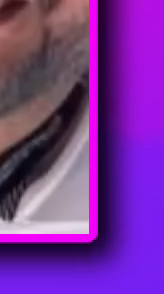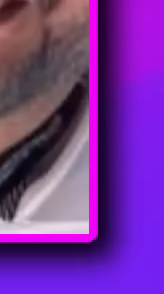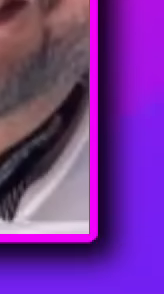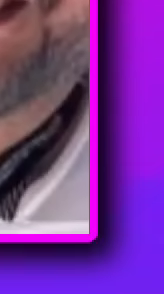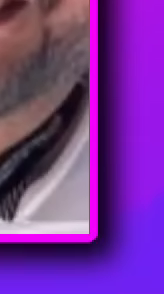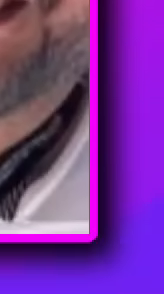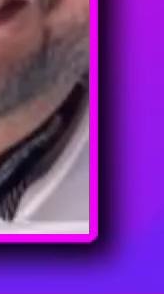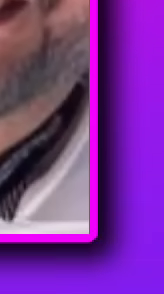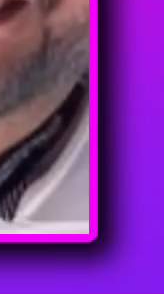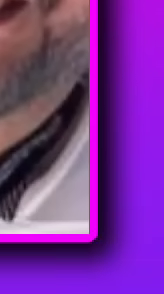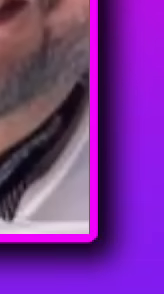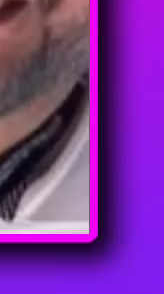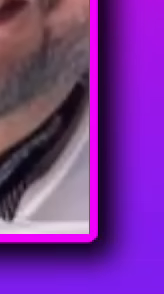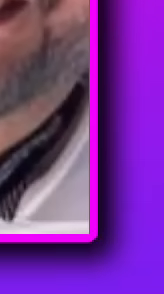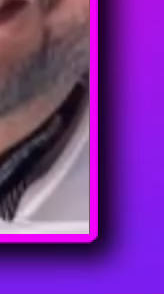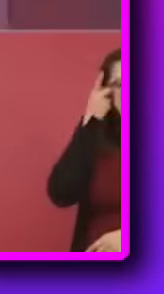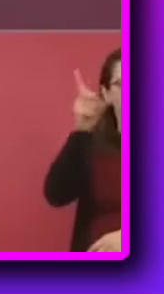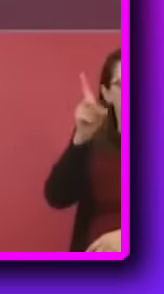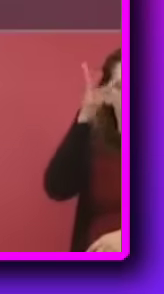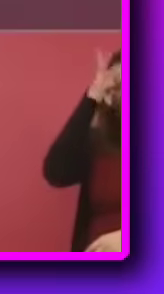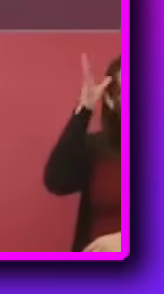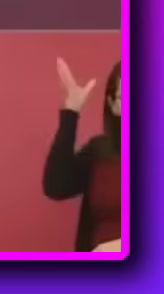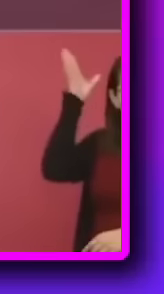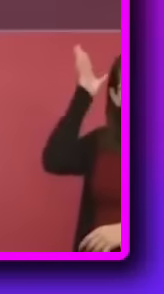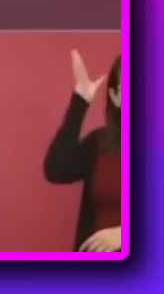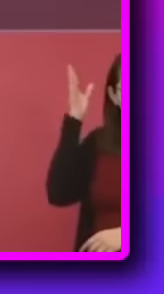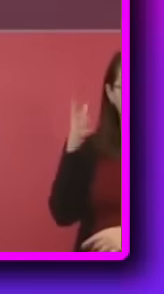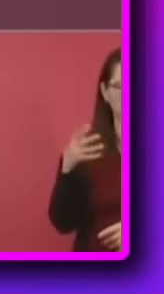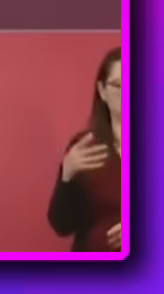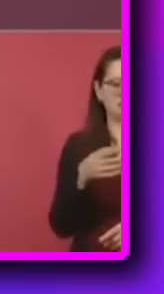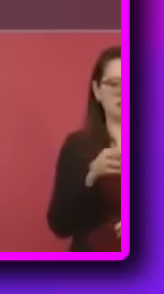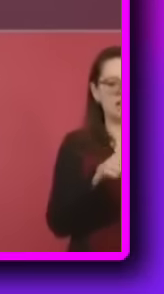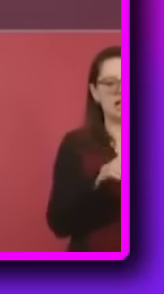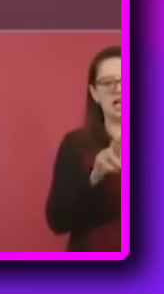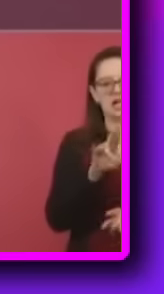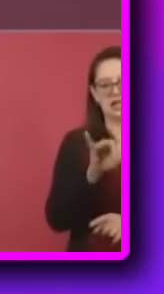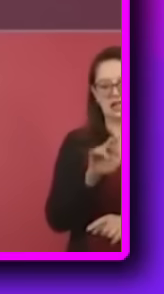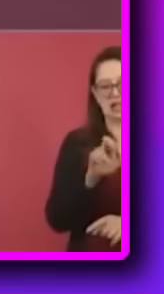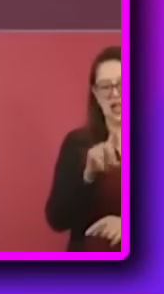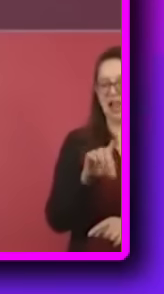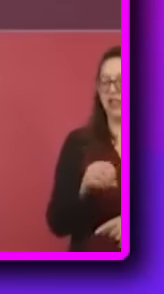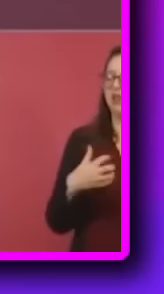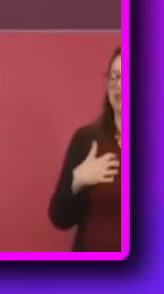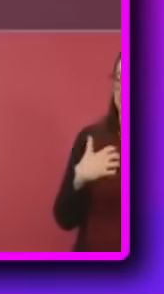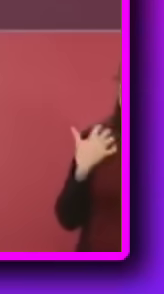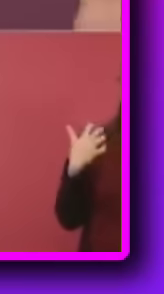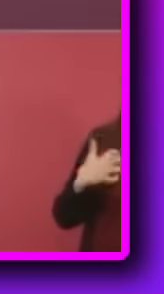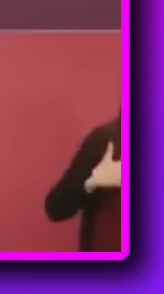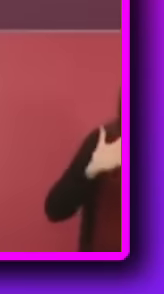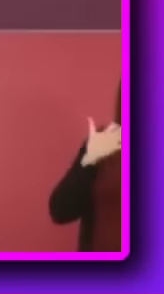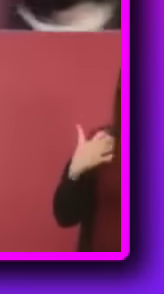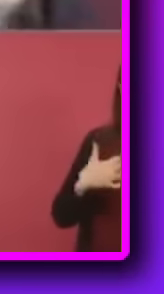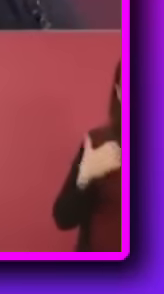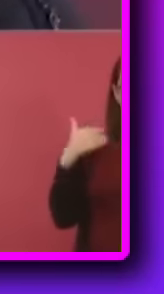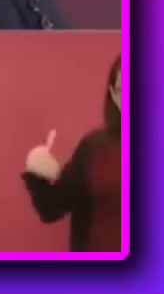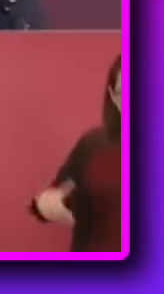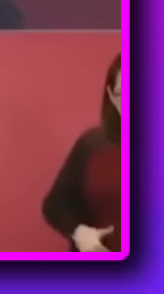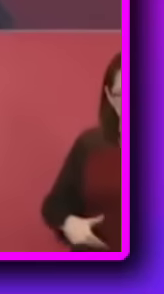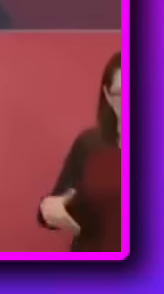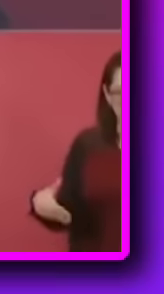¿Para eso quiere más dinero? ¿Para seguírselo robando? ¿Para seguir mandando a Cuba, a Venezuela, a los dictadores? ¡No,